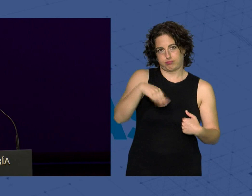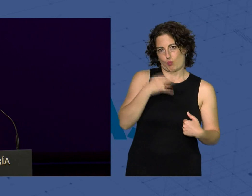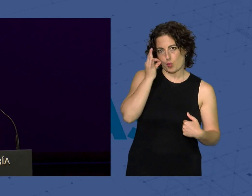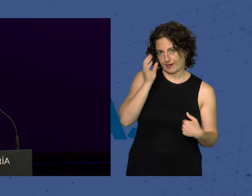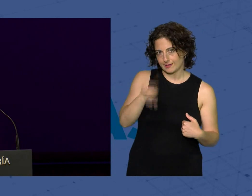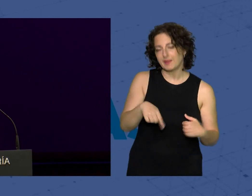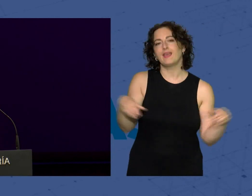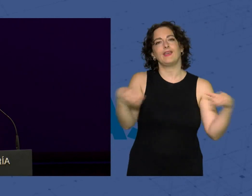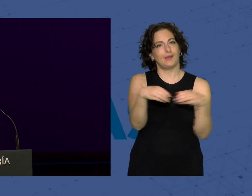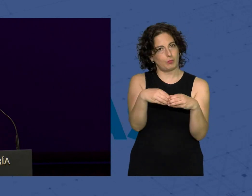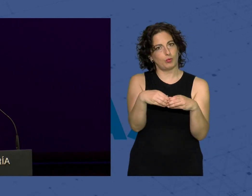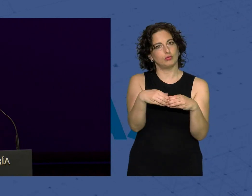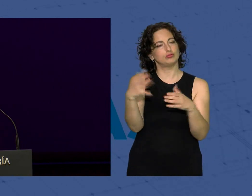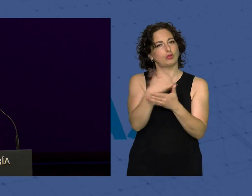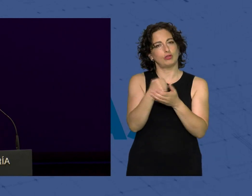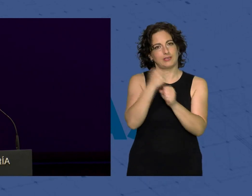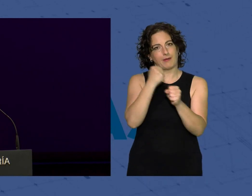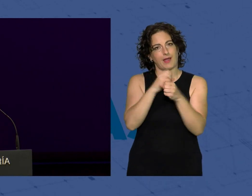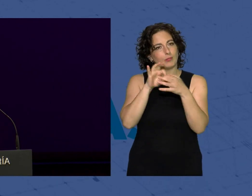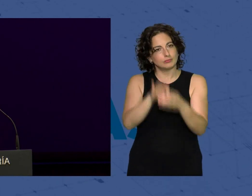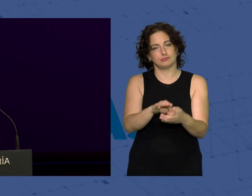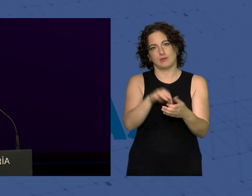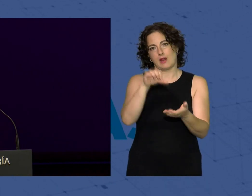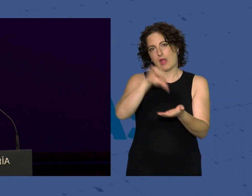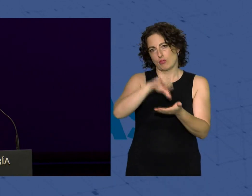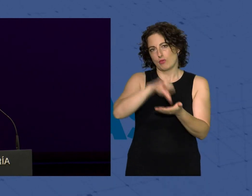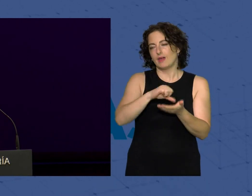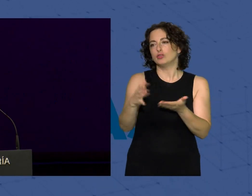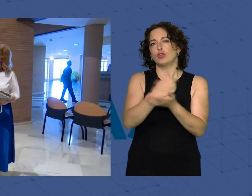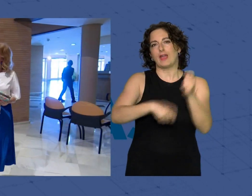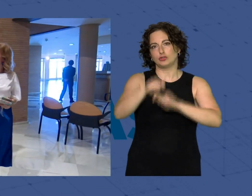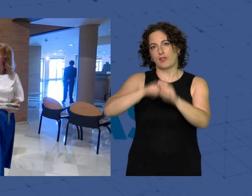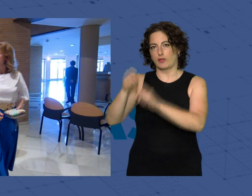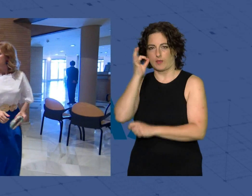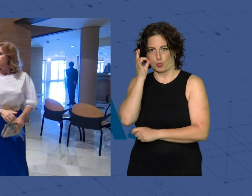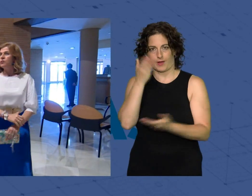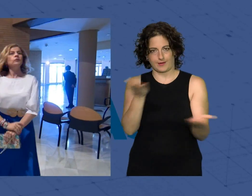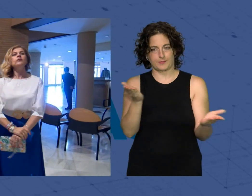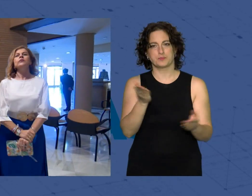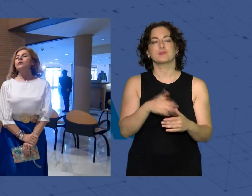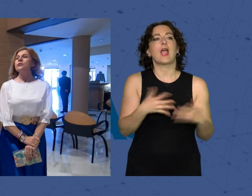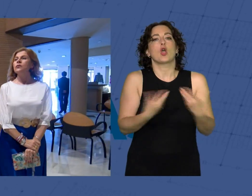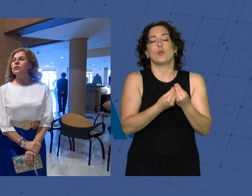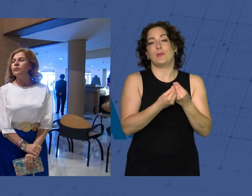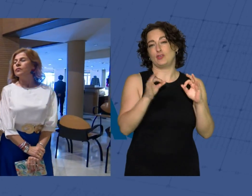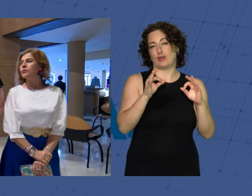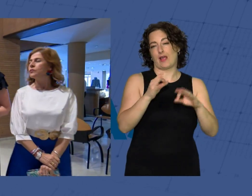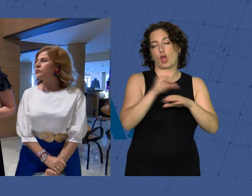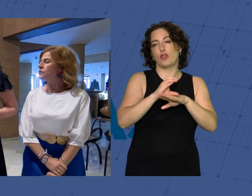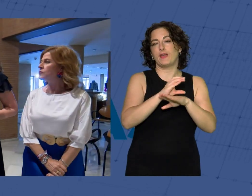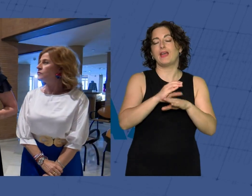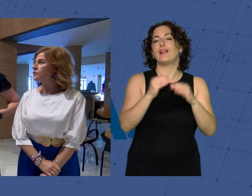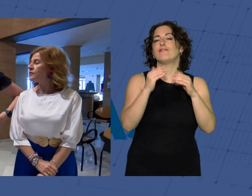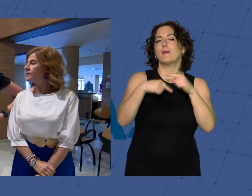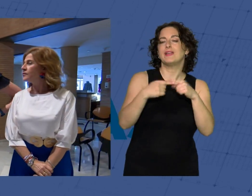como equipo que somos trabajando por la ciudad, con todas las asociaciones de mujeres de Almería. Acompañada por la concejal delegada del área de Familia, Igualdad y